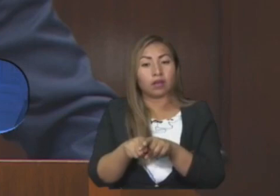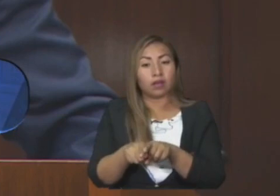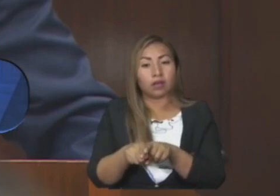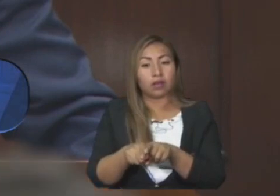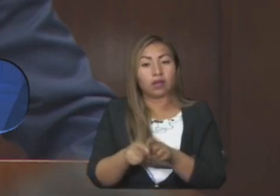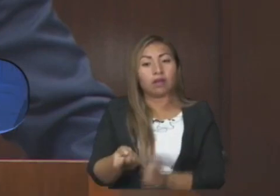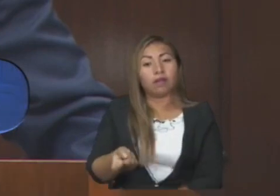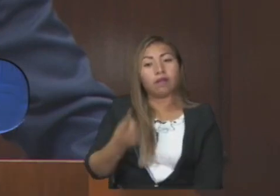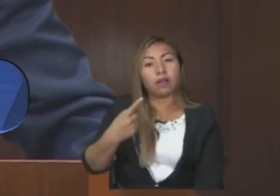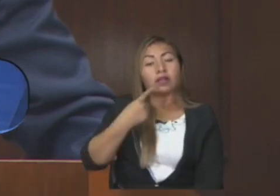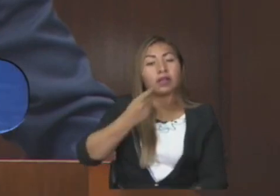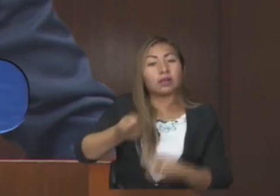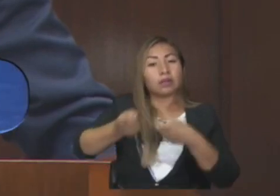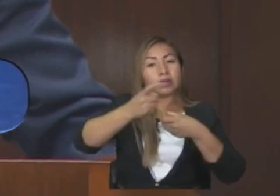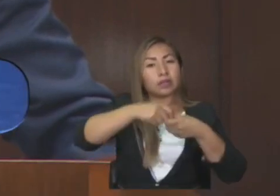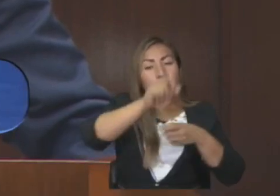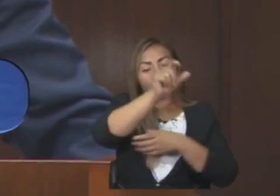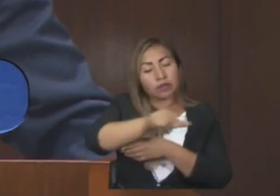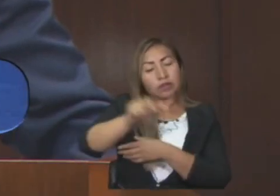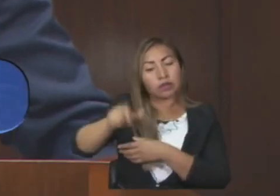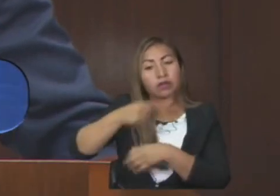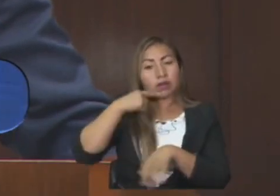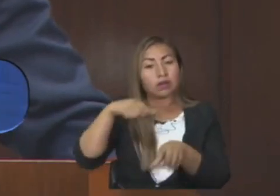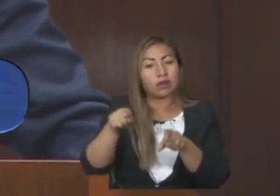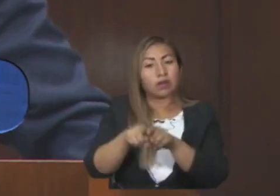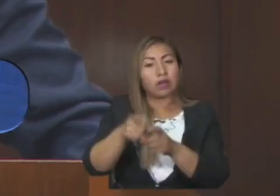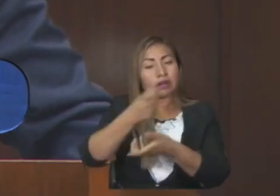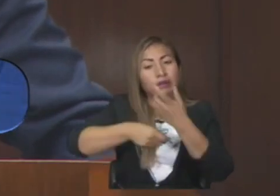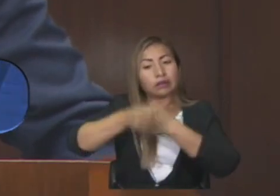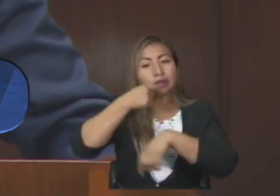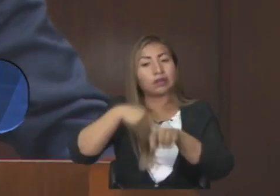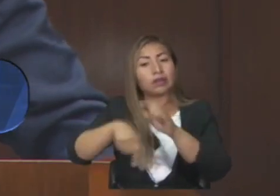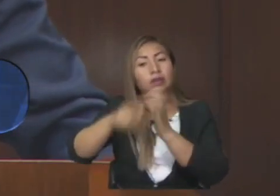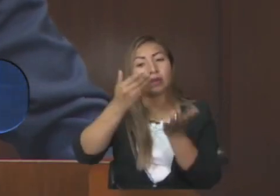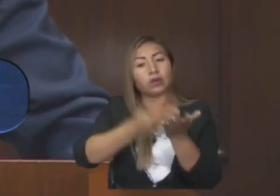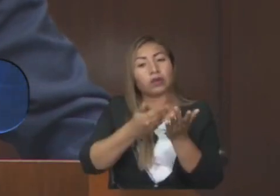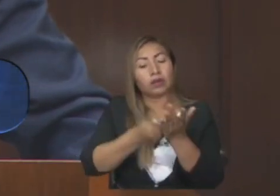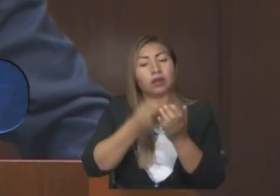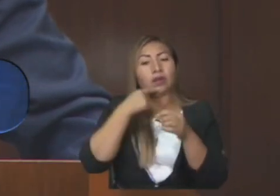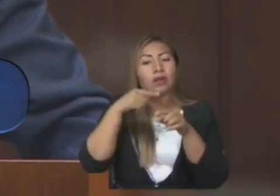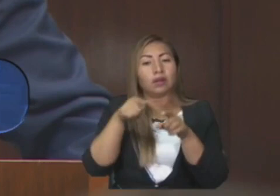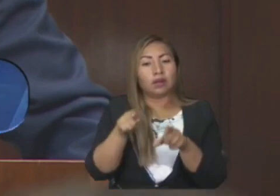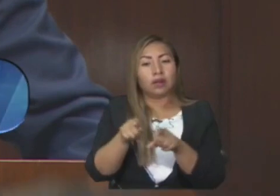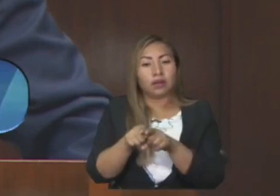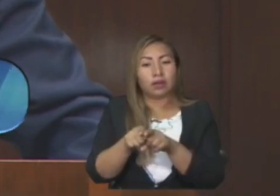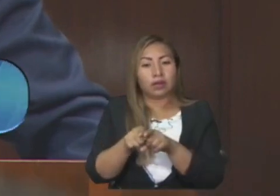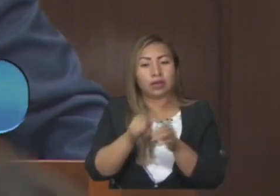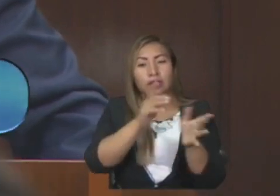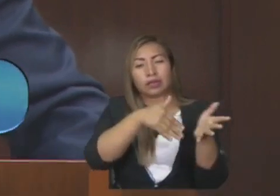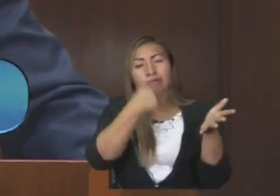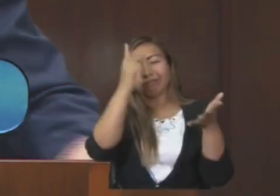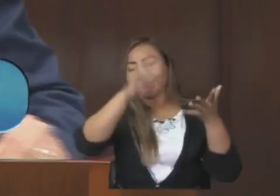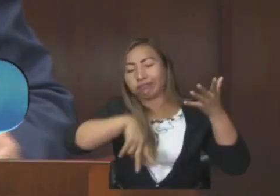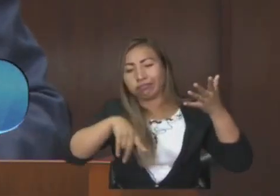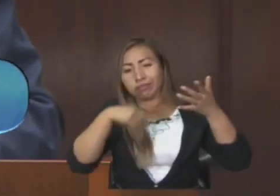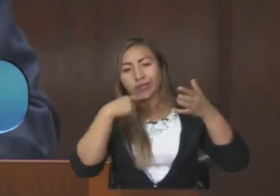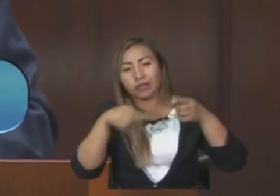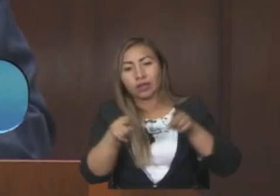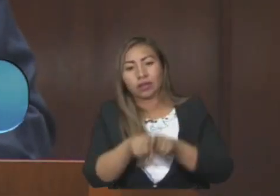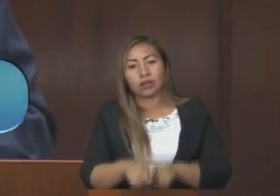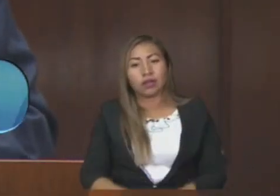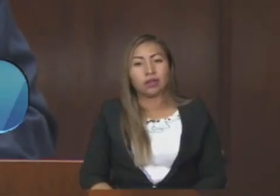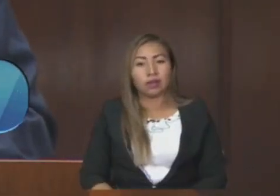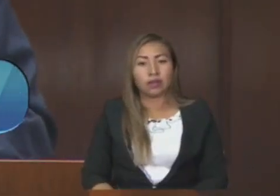de participación ciudadana durante la fase de renegociación del contrato de concesión ante las siguientes disposiciones del Acuerdo de Escazú?